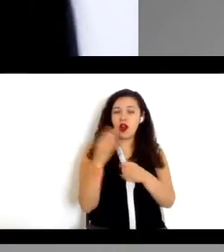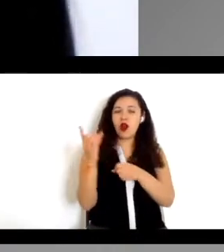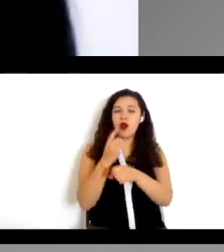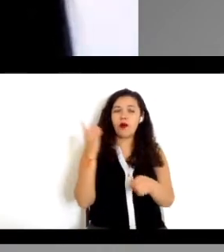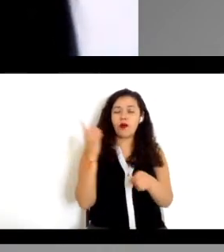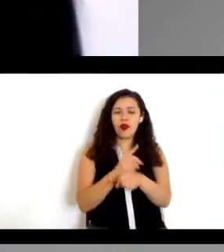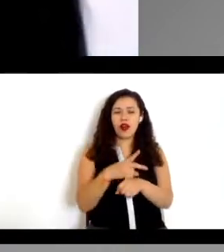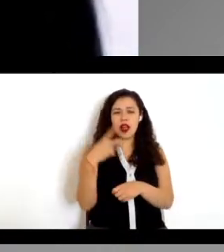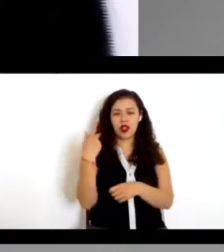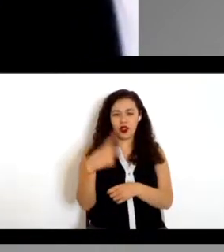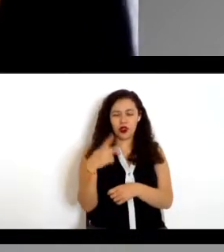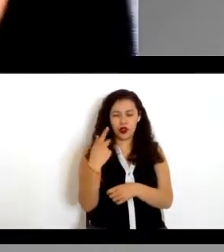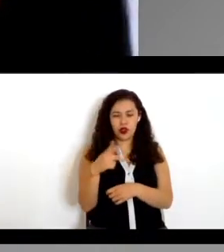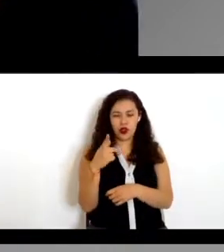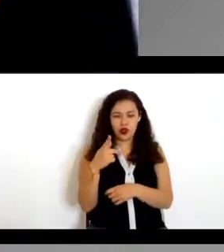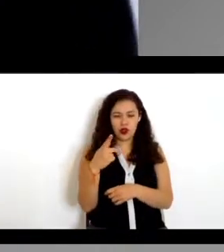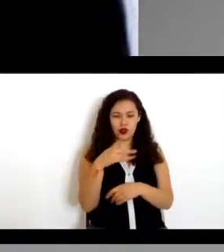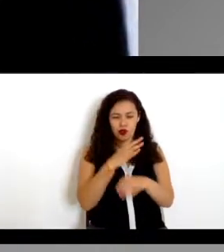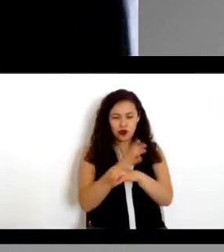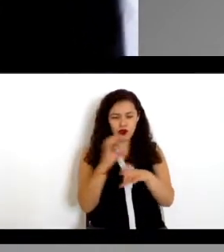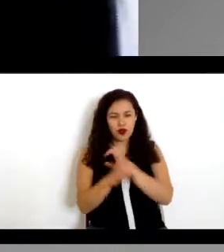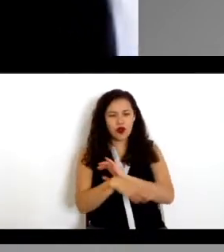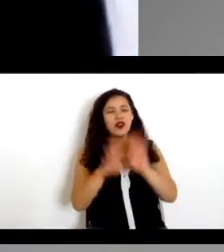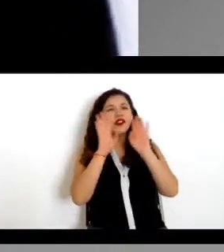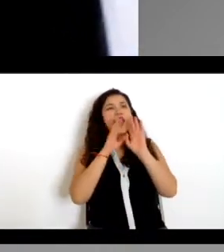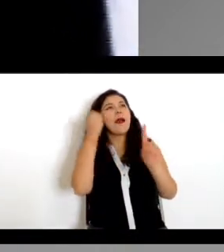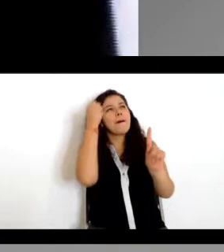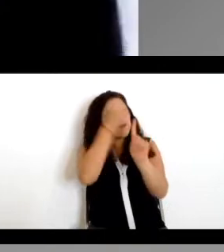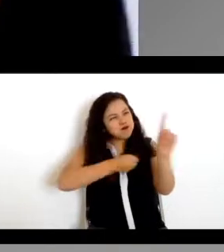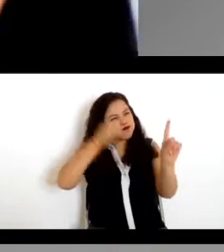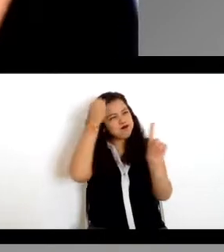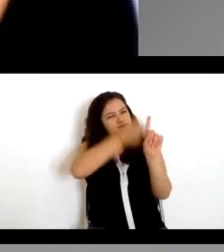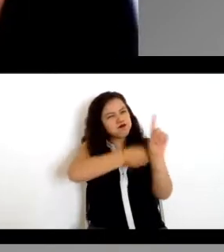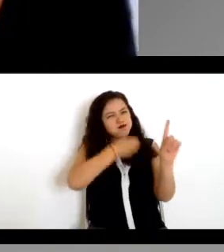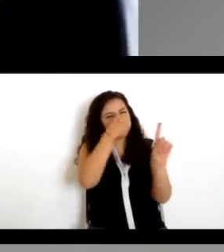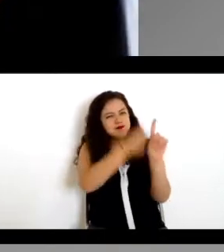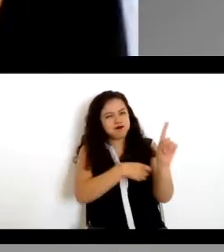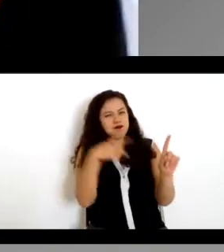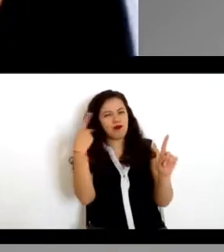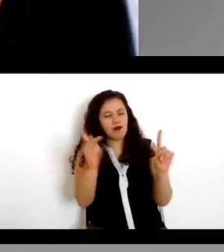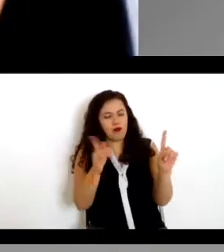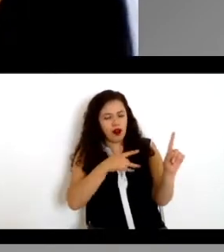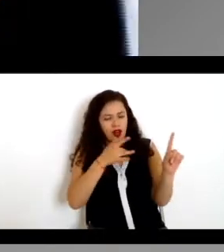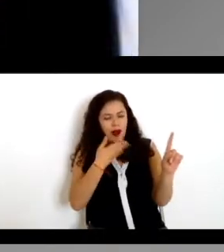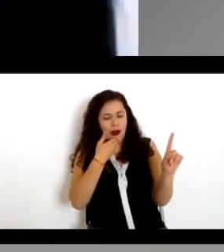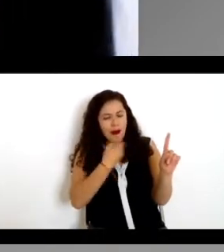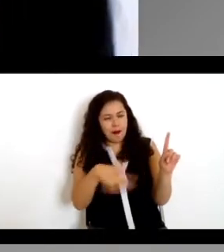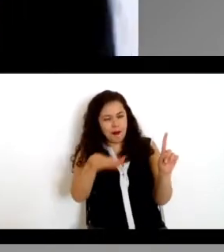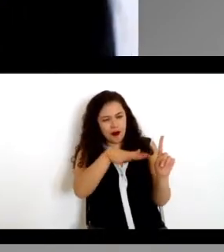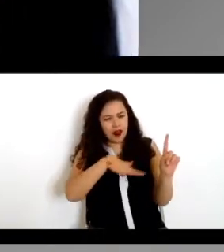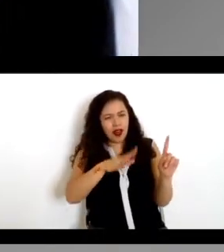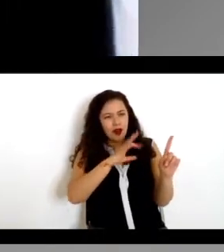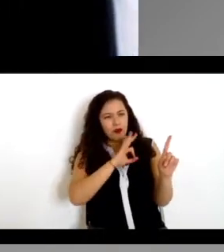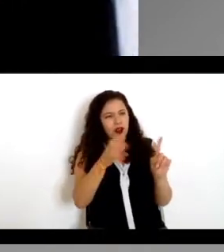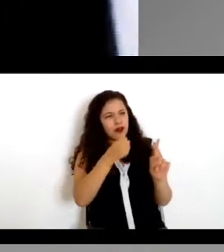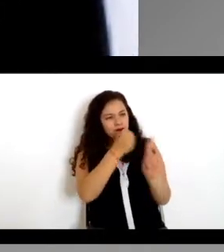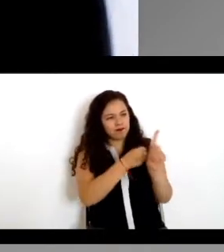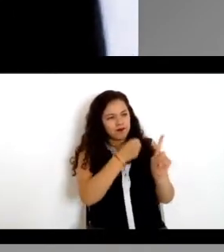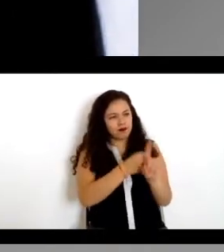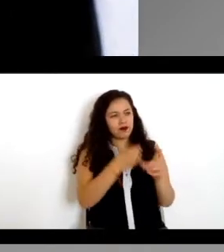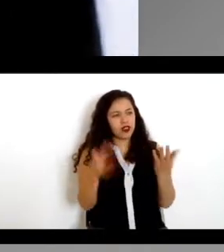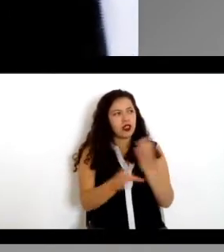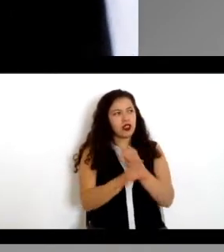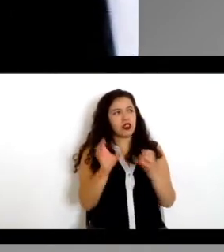su propia causa, de ser voceros de su propio bienestar y de las mejoras en las que